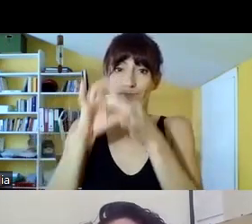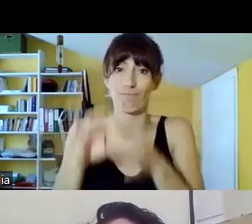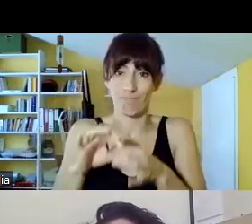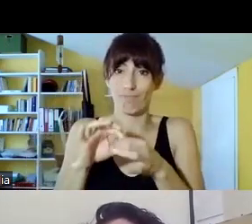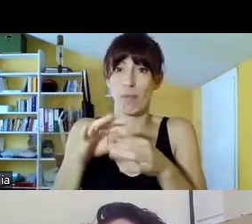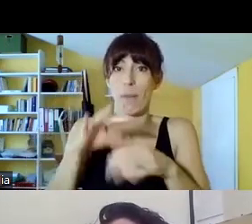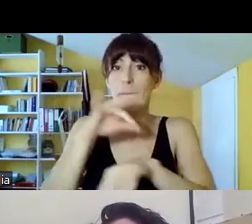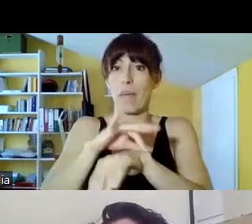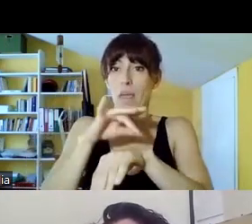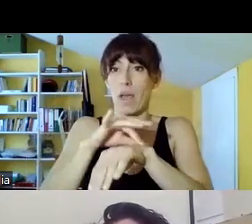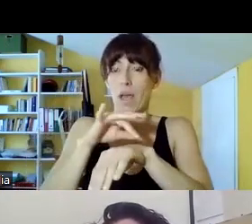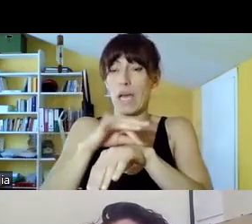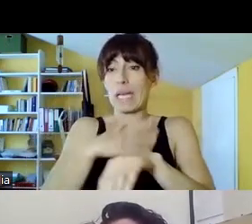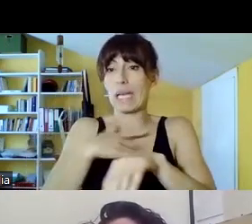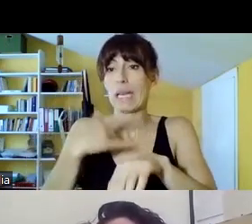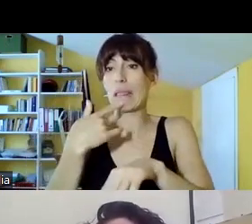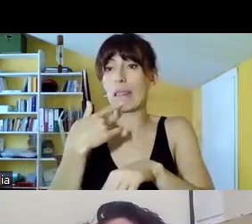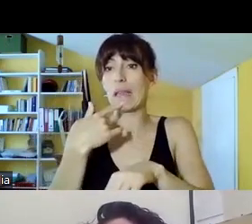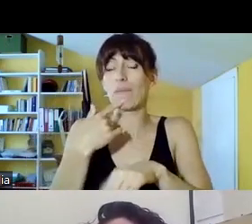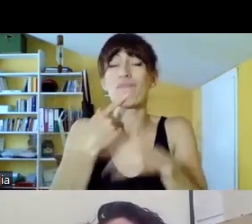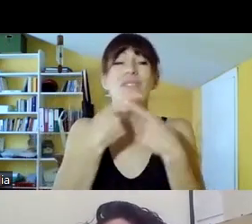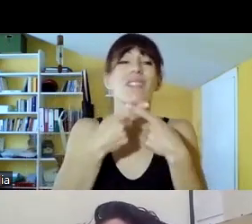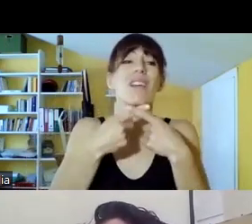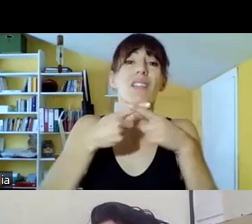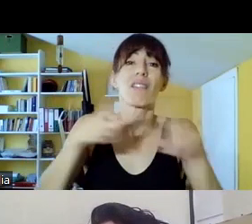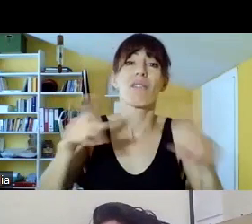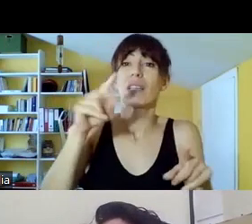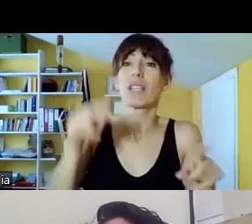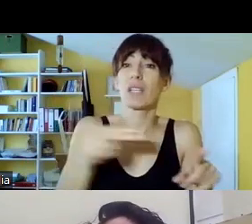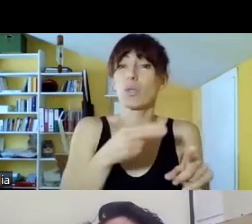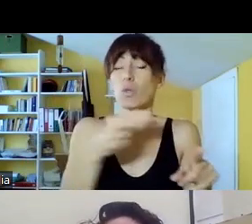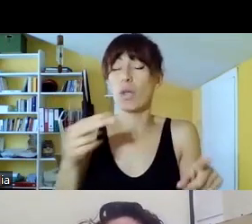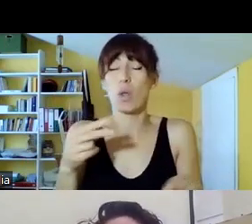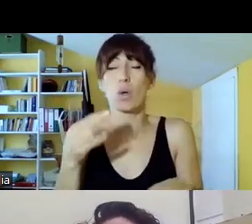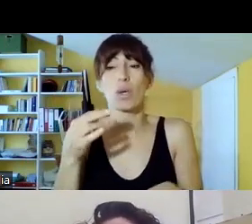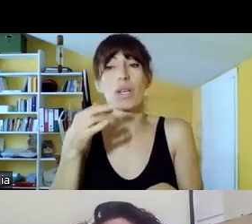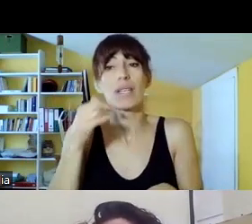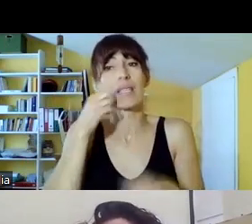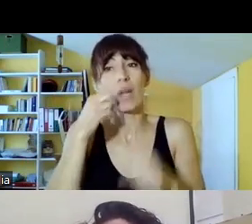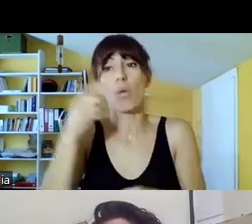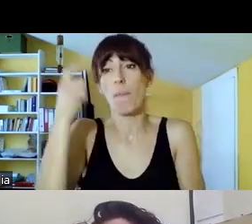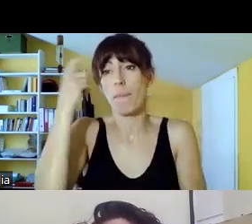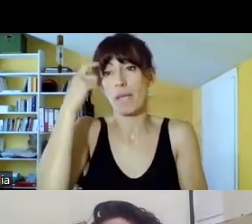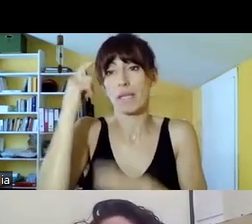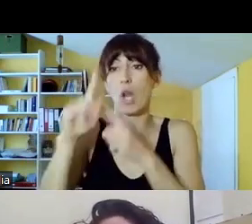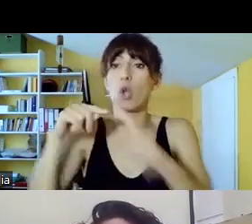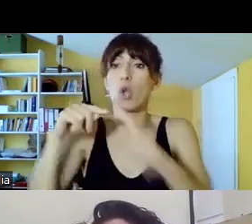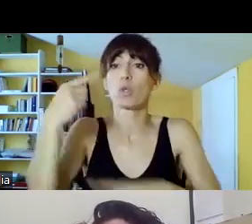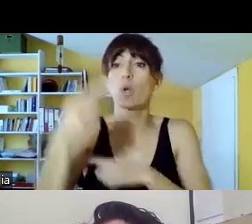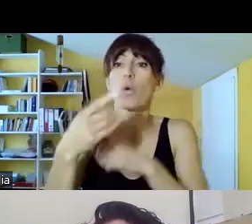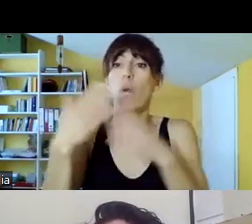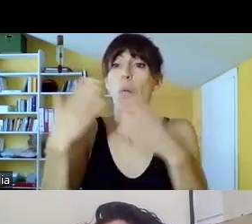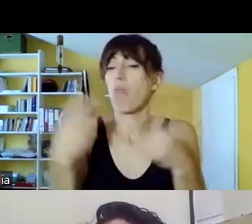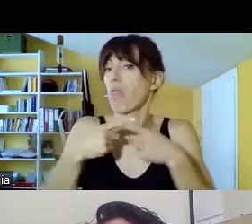salud, señala que los diferentes resultados en salud mental son consecuencias de las diferencias biológicas entre hombres